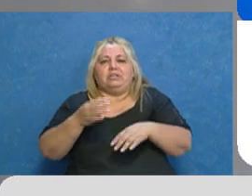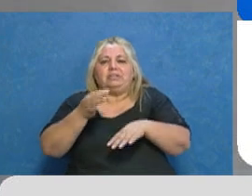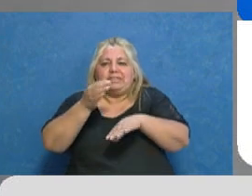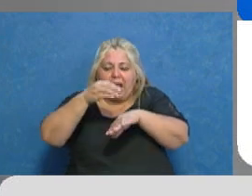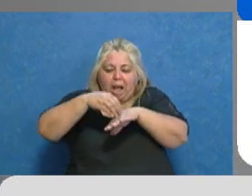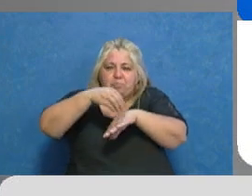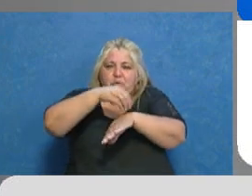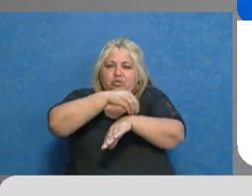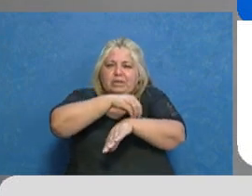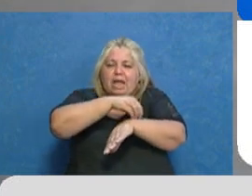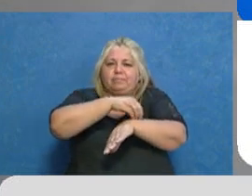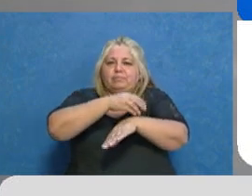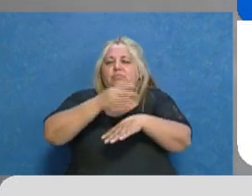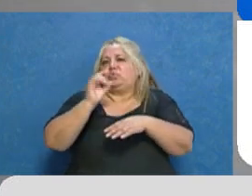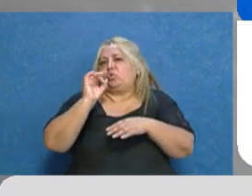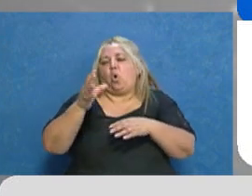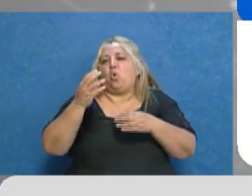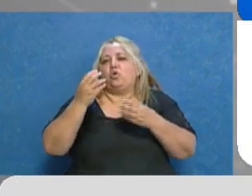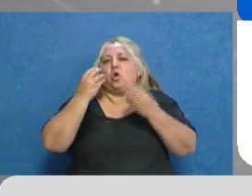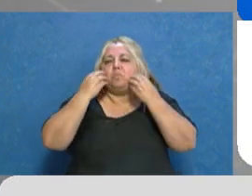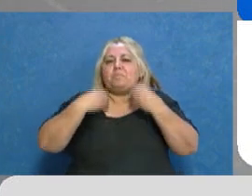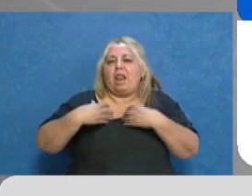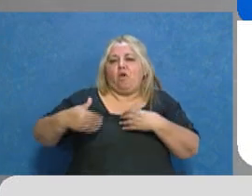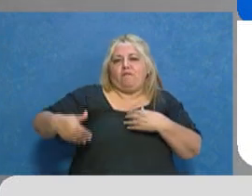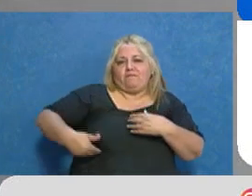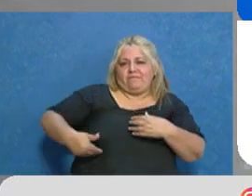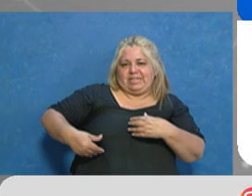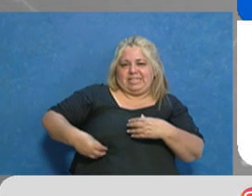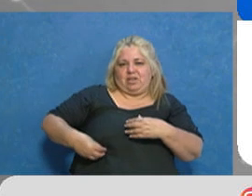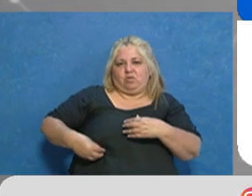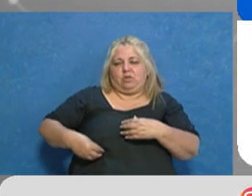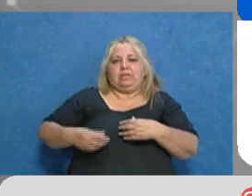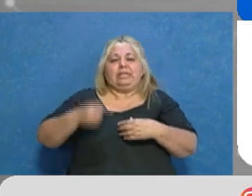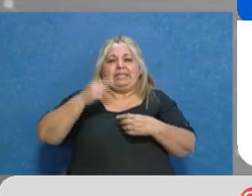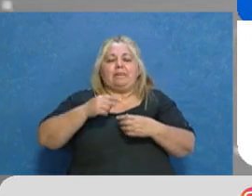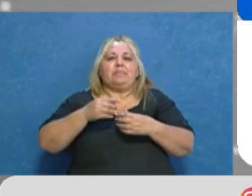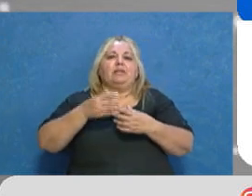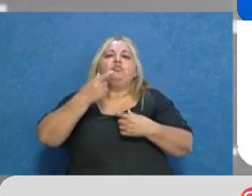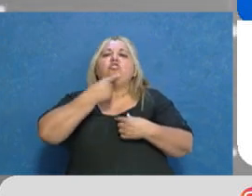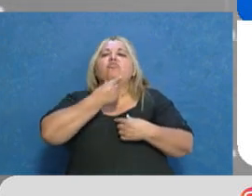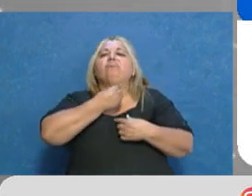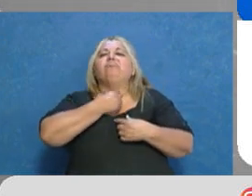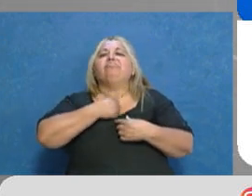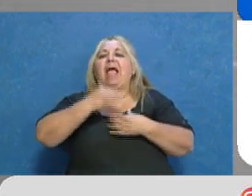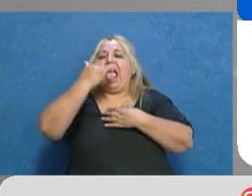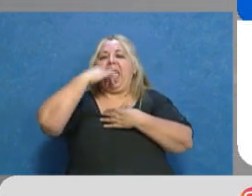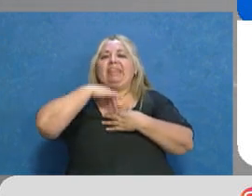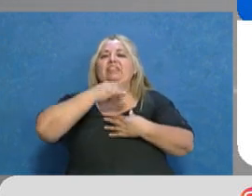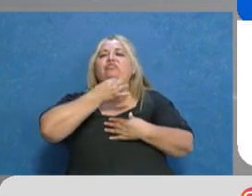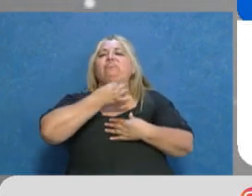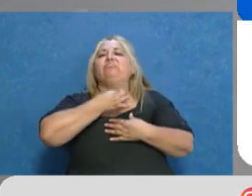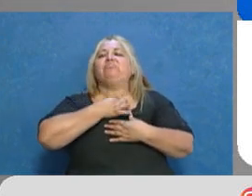que se producen no solo en la piel o vesículas, se pueden producir inclusive en el tracto digestivo. Estas